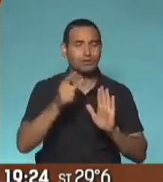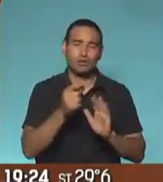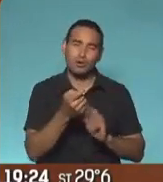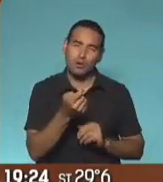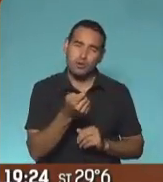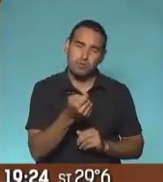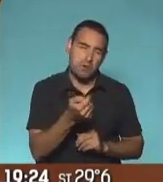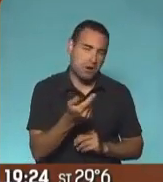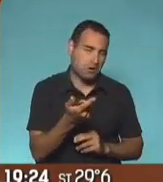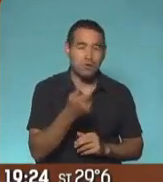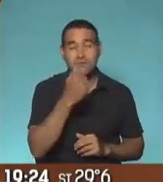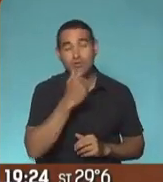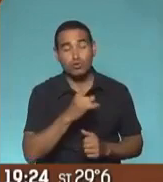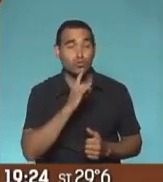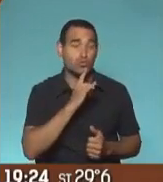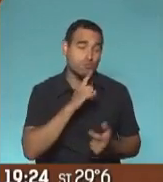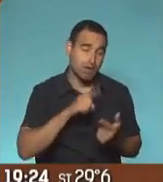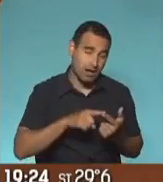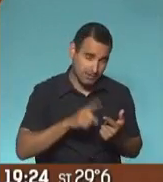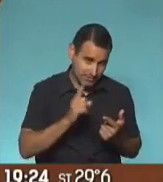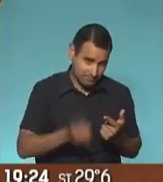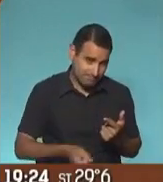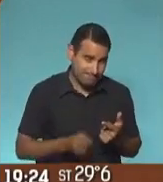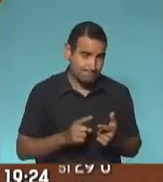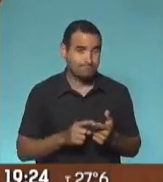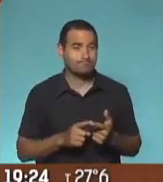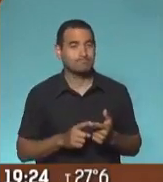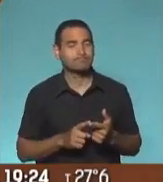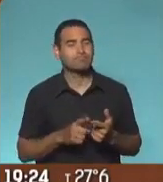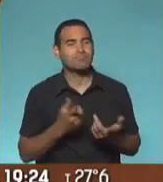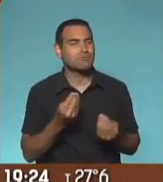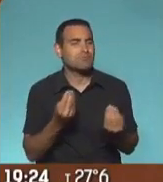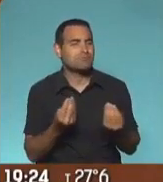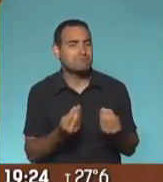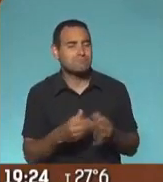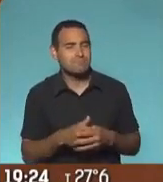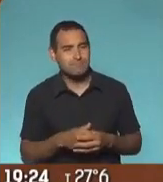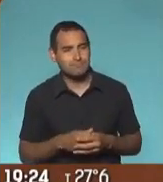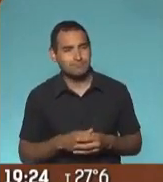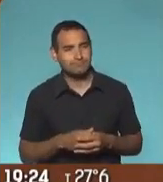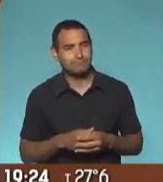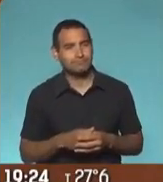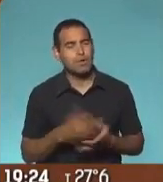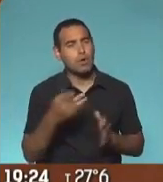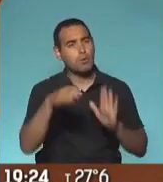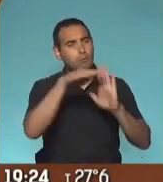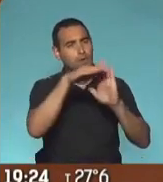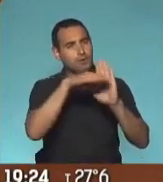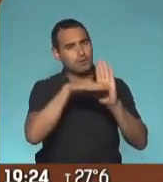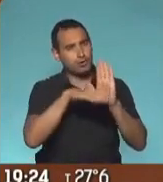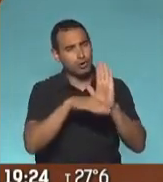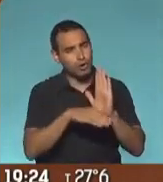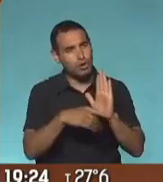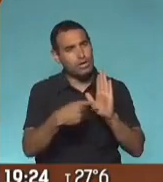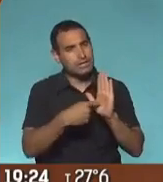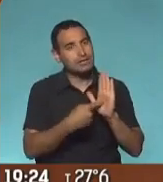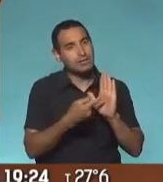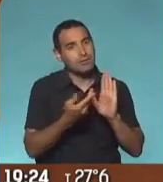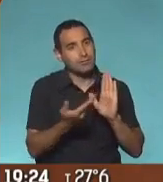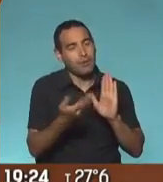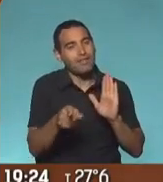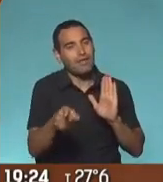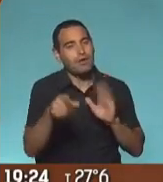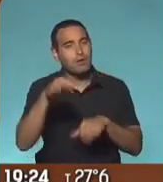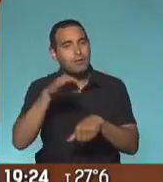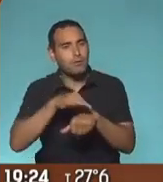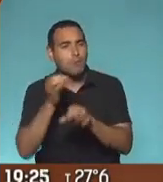pocas, Mendoza, Tucumán es una de esas. Lo que pasa es que este protocolo permitía que los profesionales